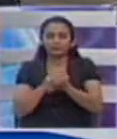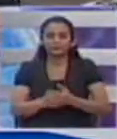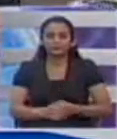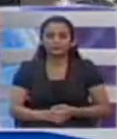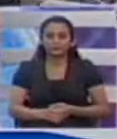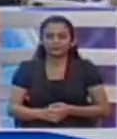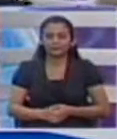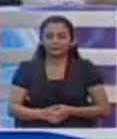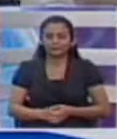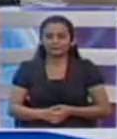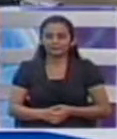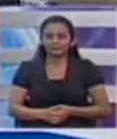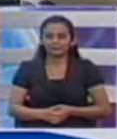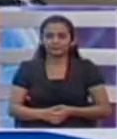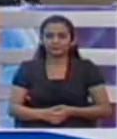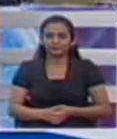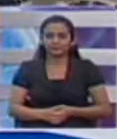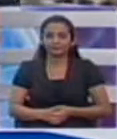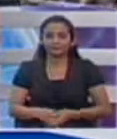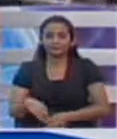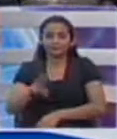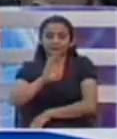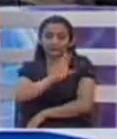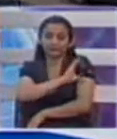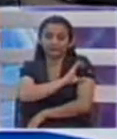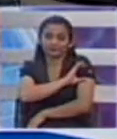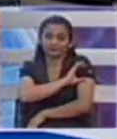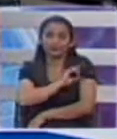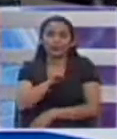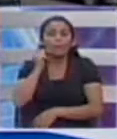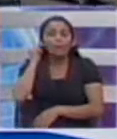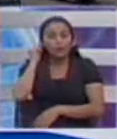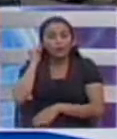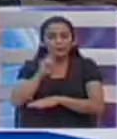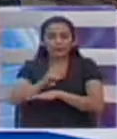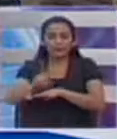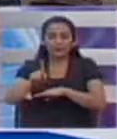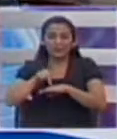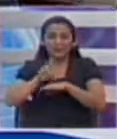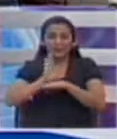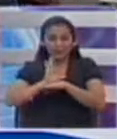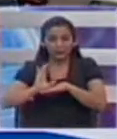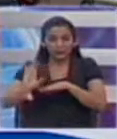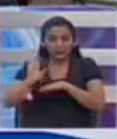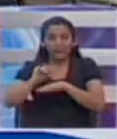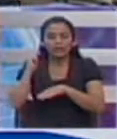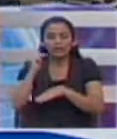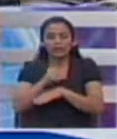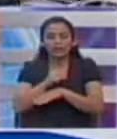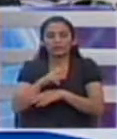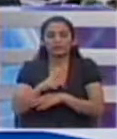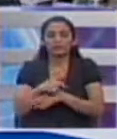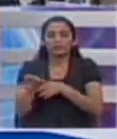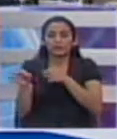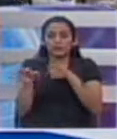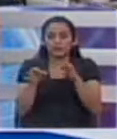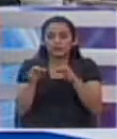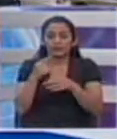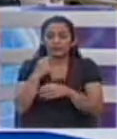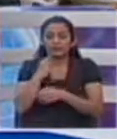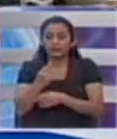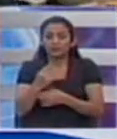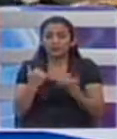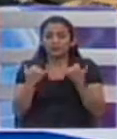La consejera del Consejo Nacional Electoral, Marcela Paredes, destacó la capacitación que la institución lleva adelante para instruir a los